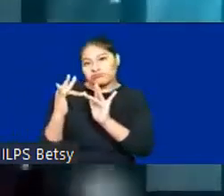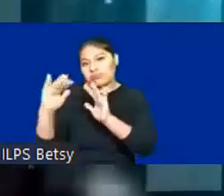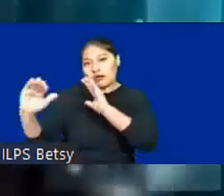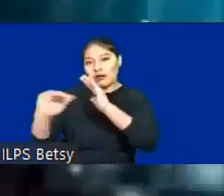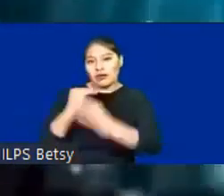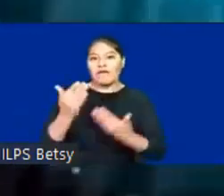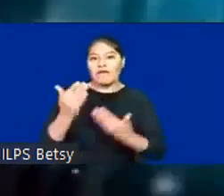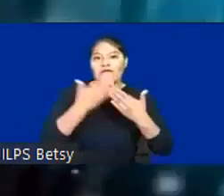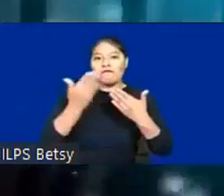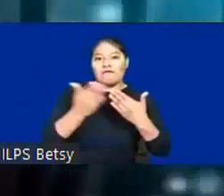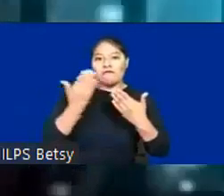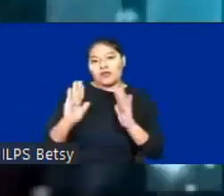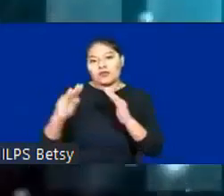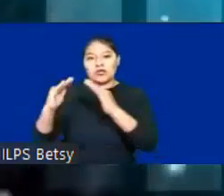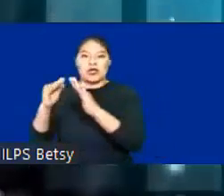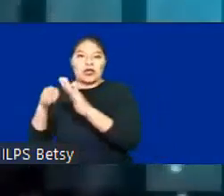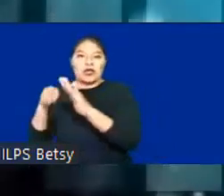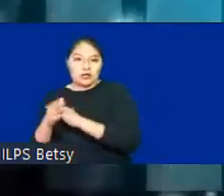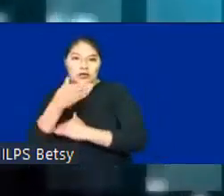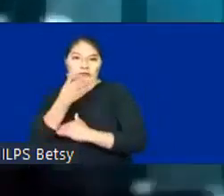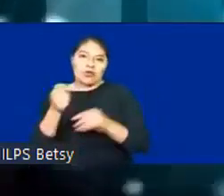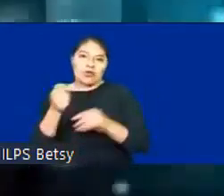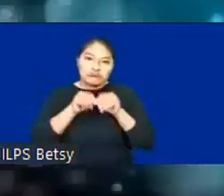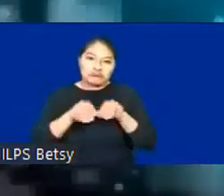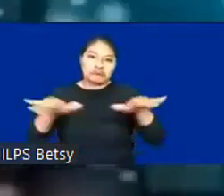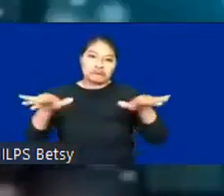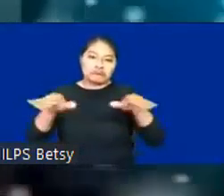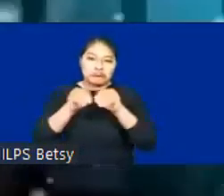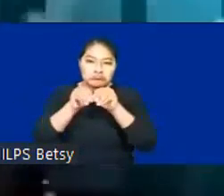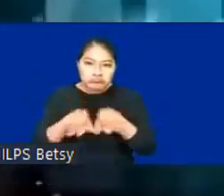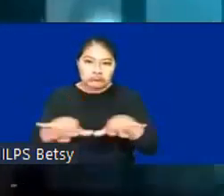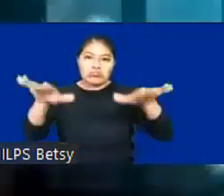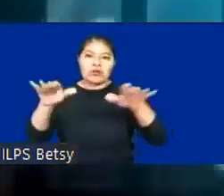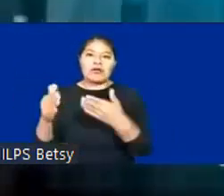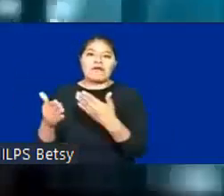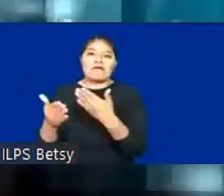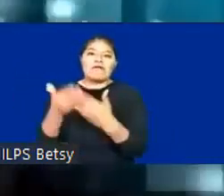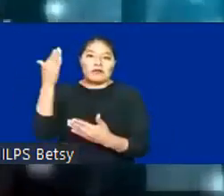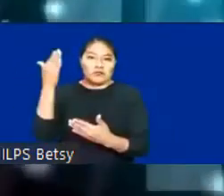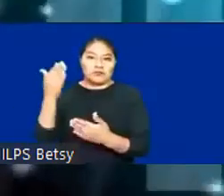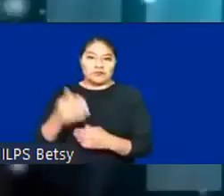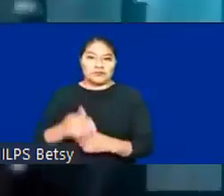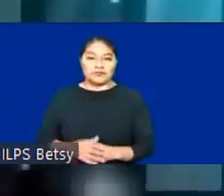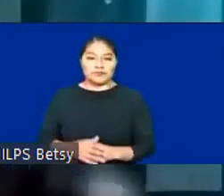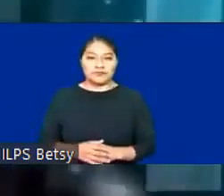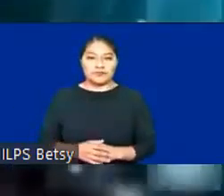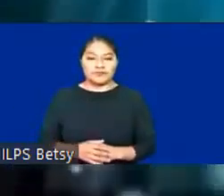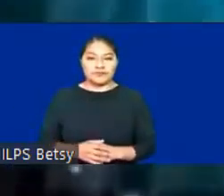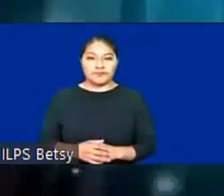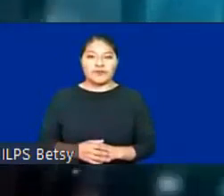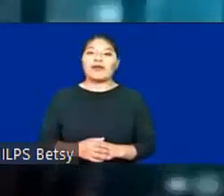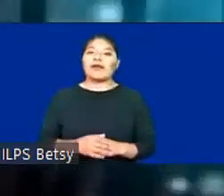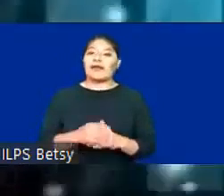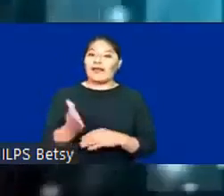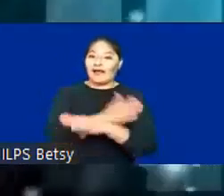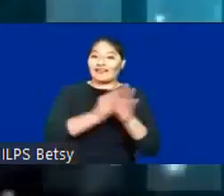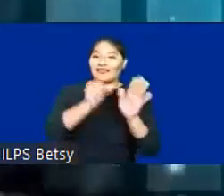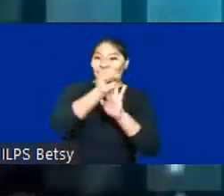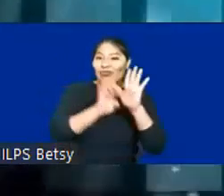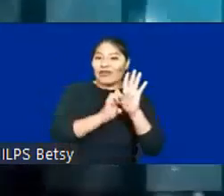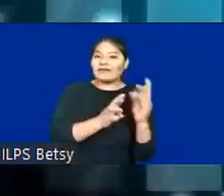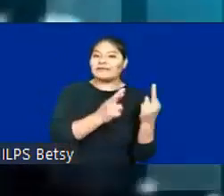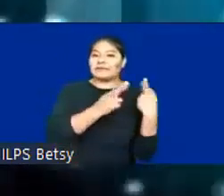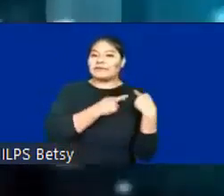ciudadanos de manera más fácil. Entonces, esos objetivos han sido alineados por la